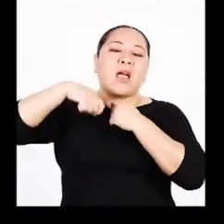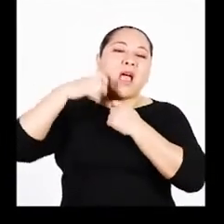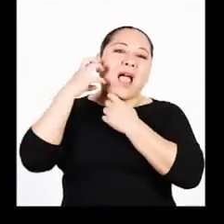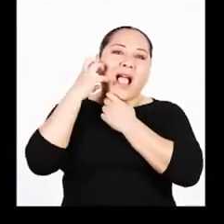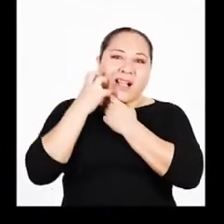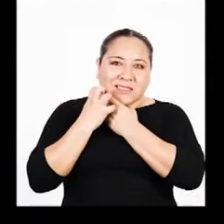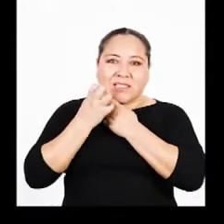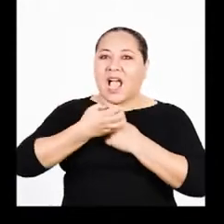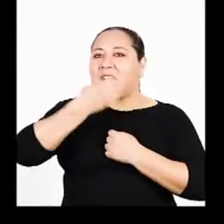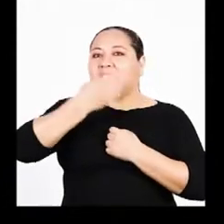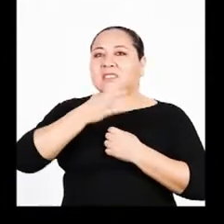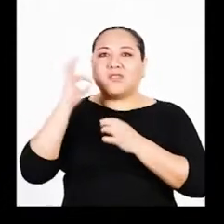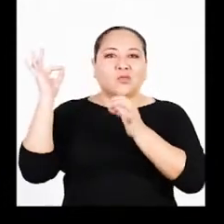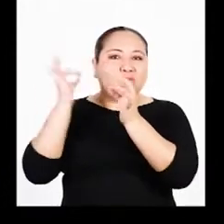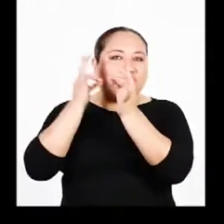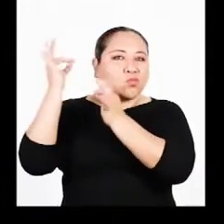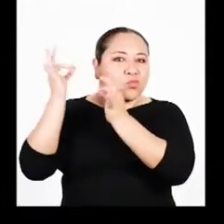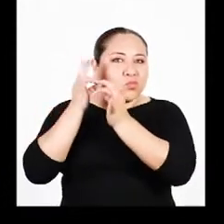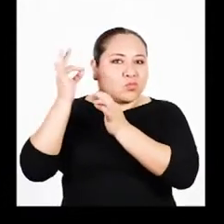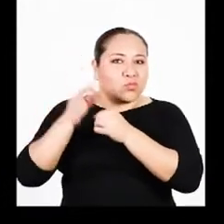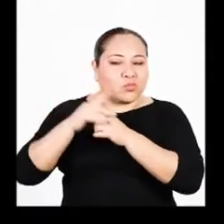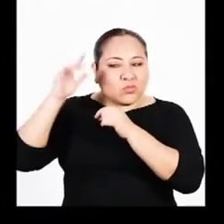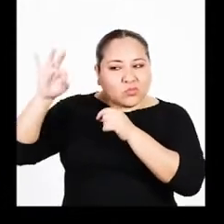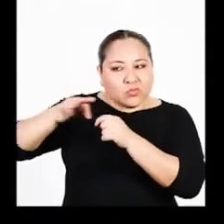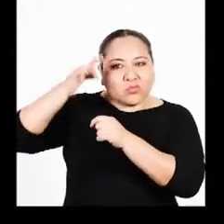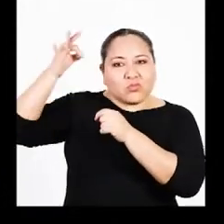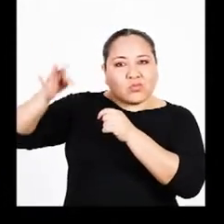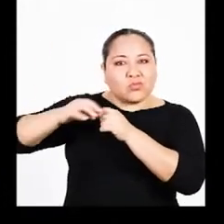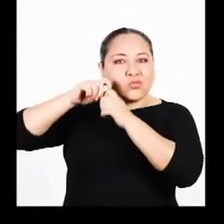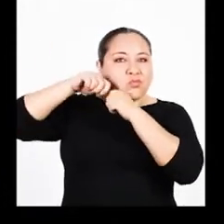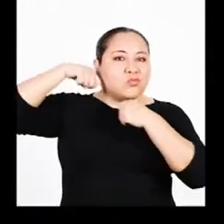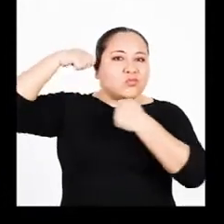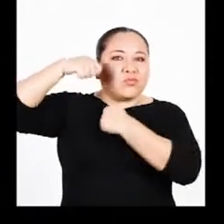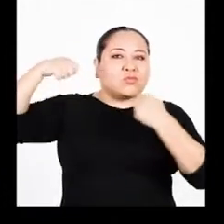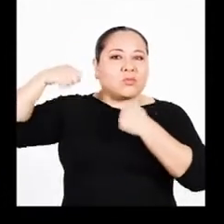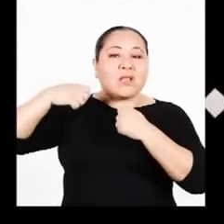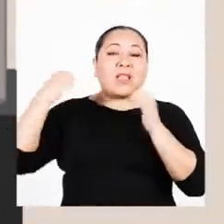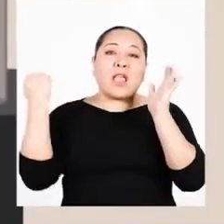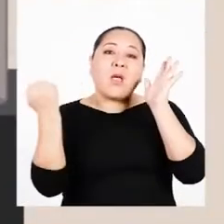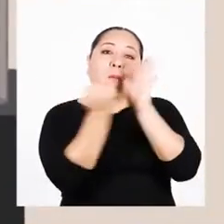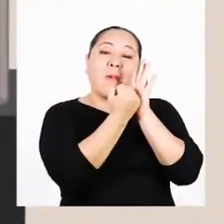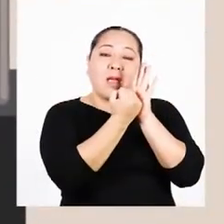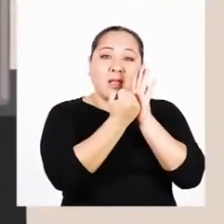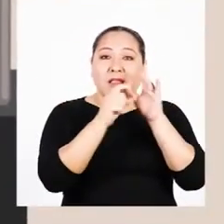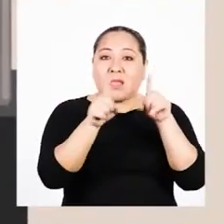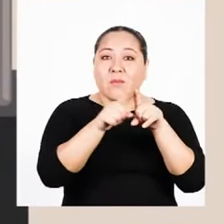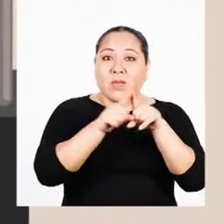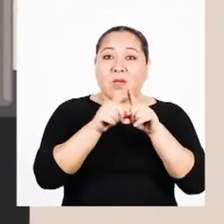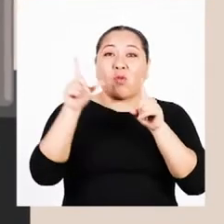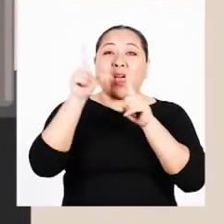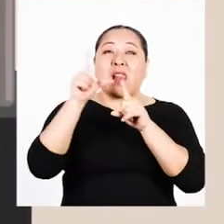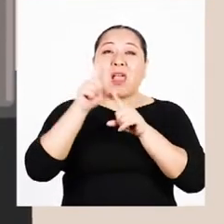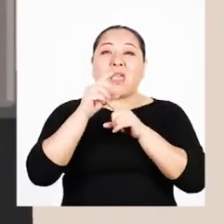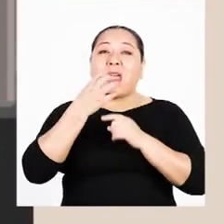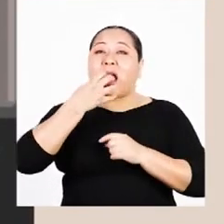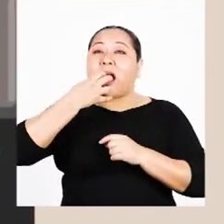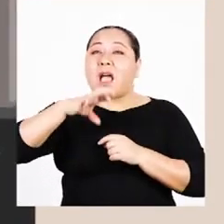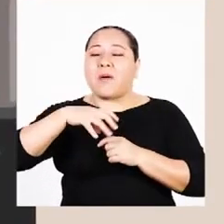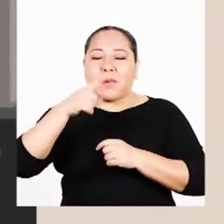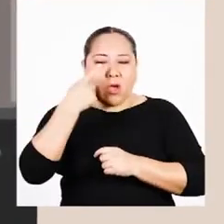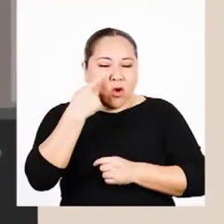su cachete con agujas, con cinta. Se le marca también con una marca caliente